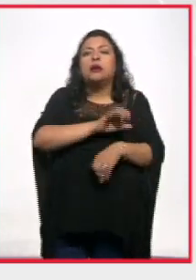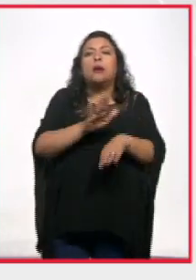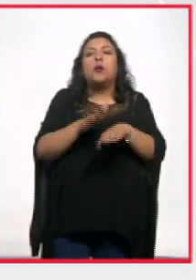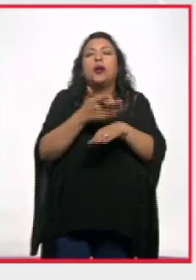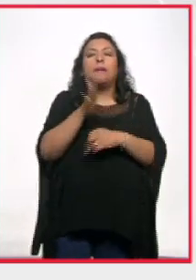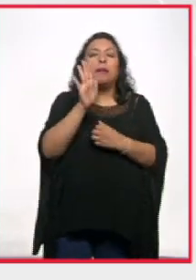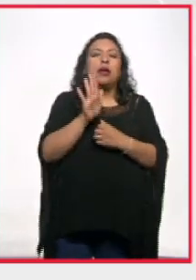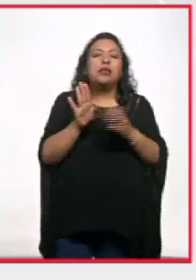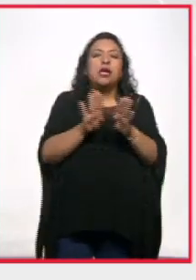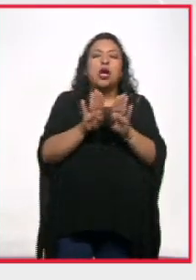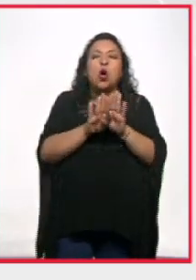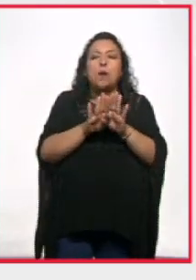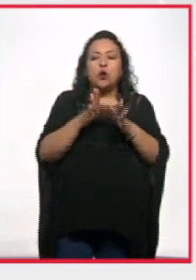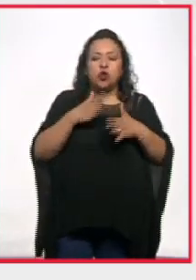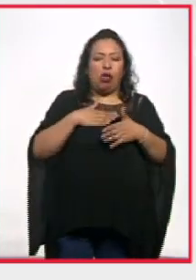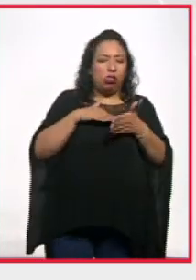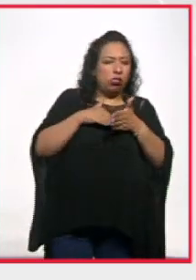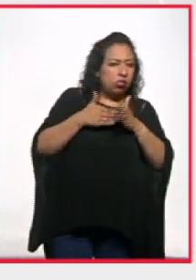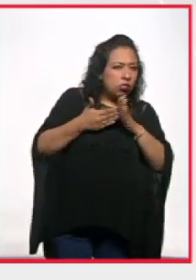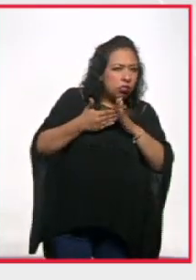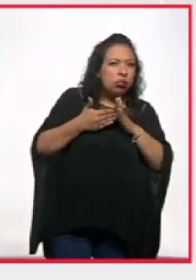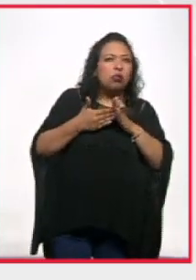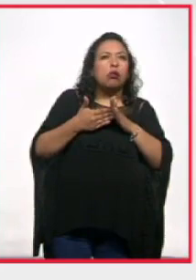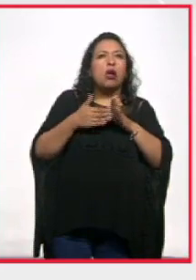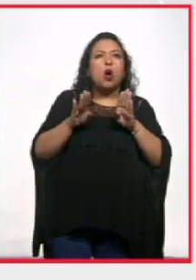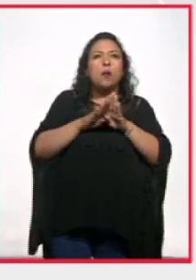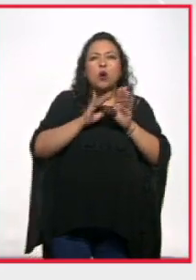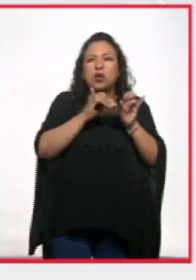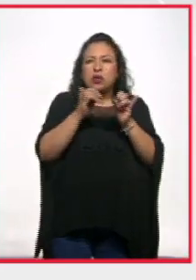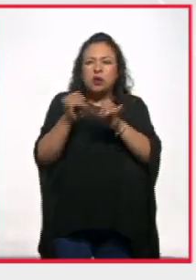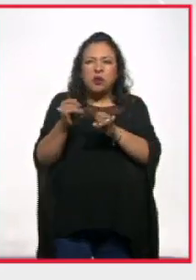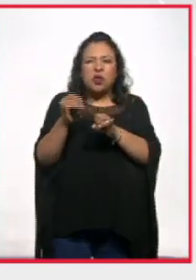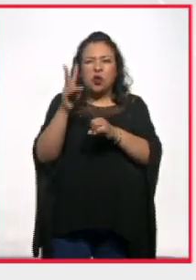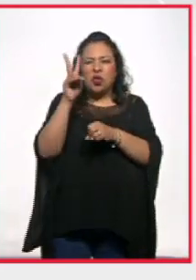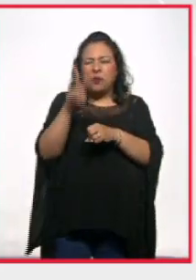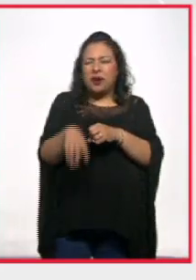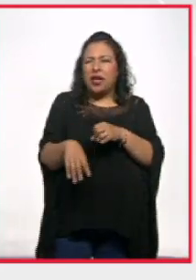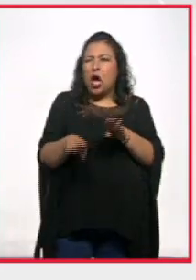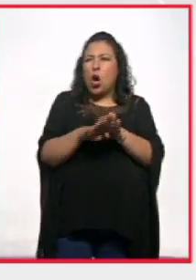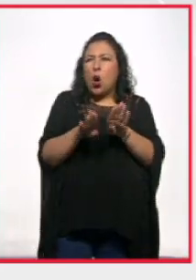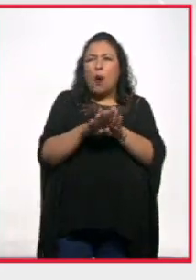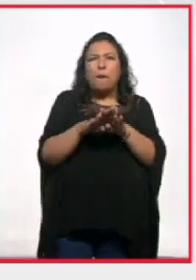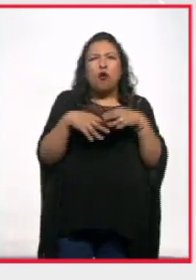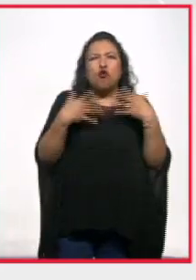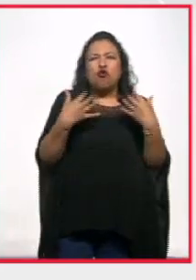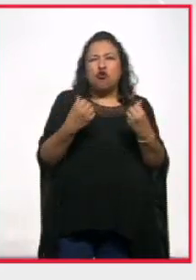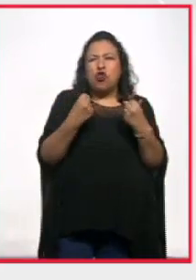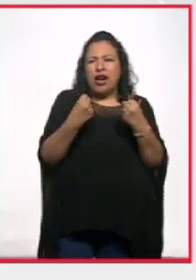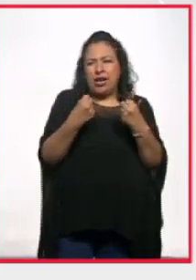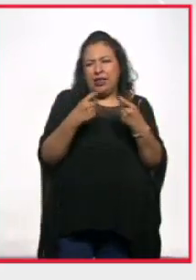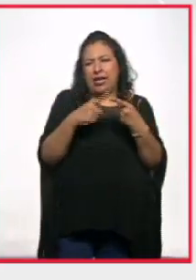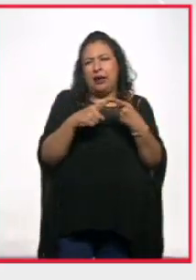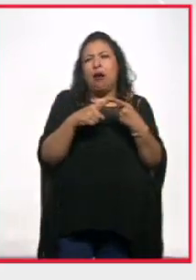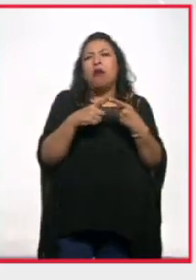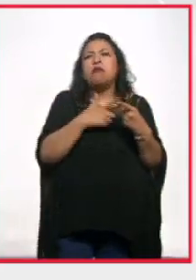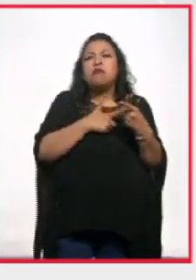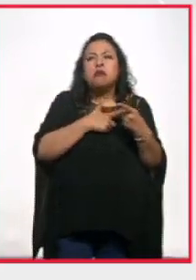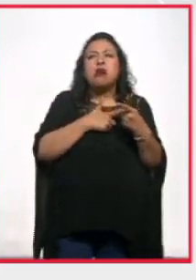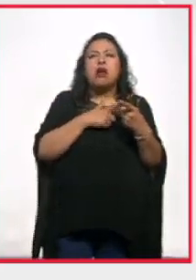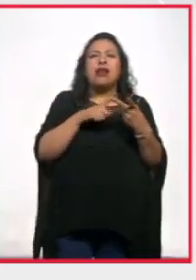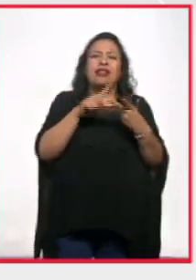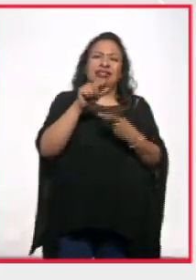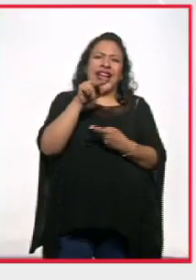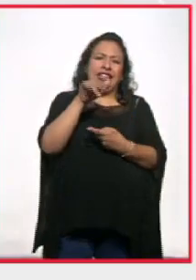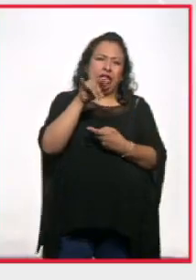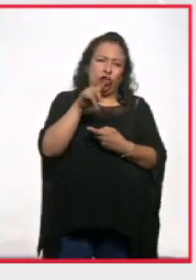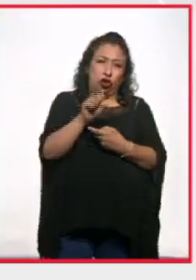una especie de estratega, como un individuo totalmente tanático que disfruta del tánatos